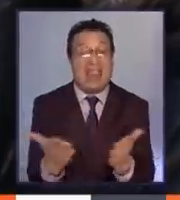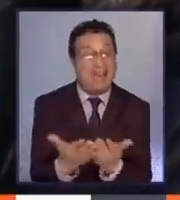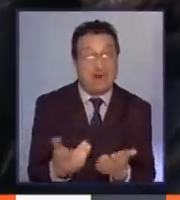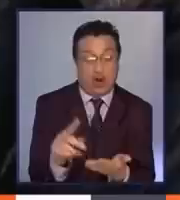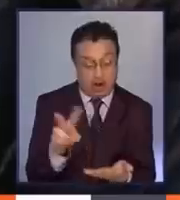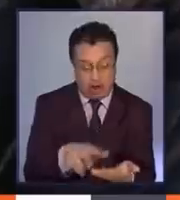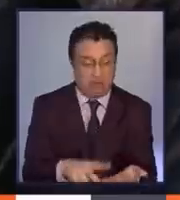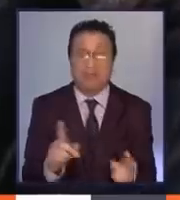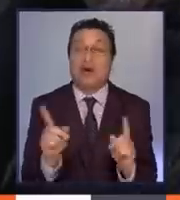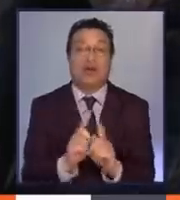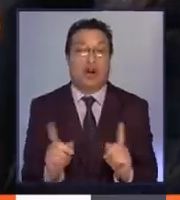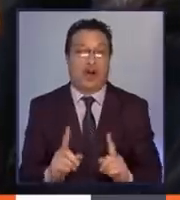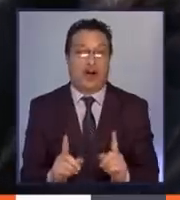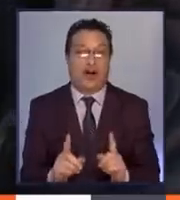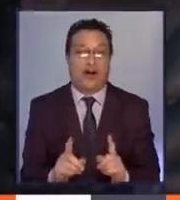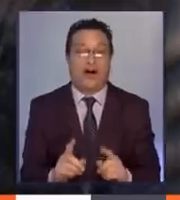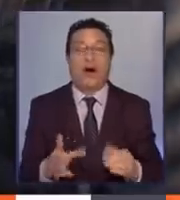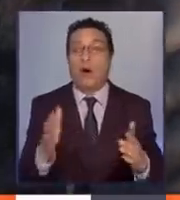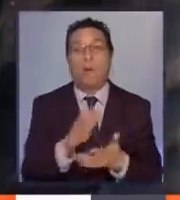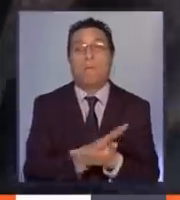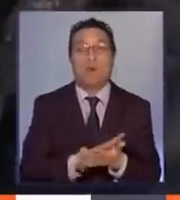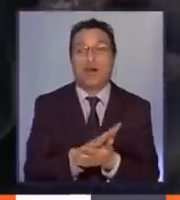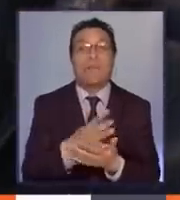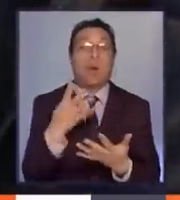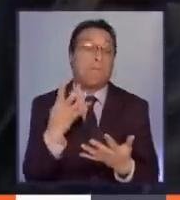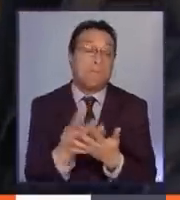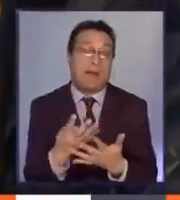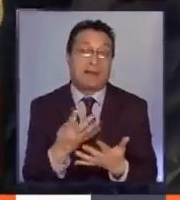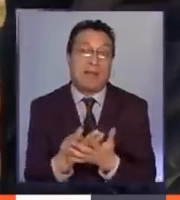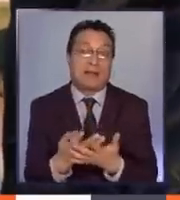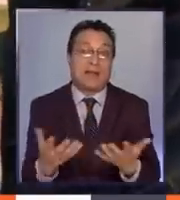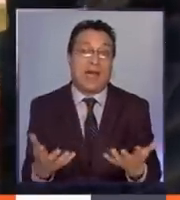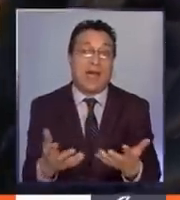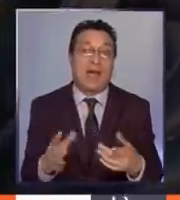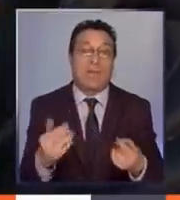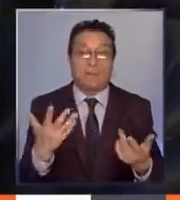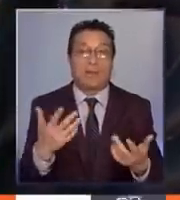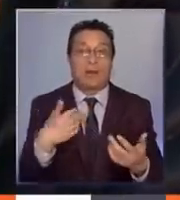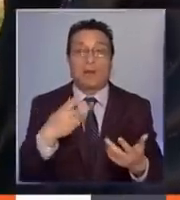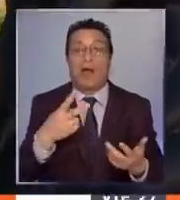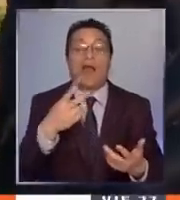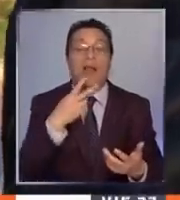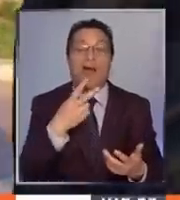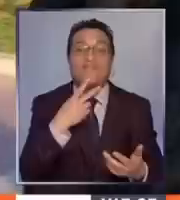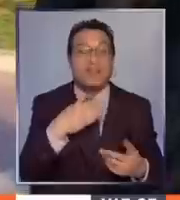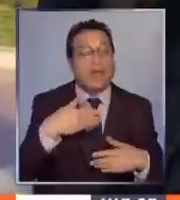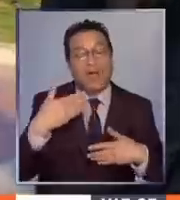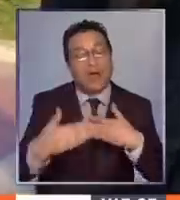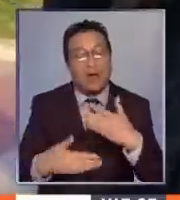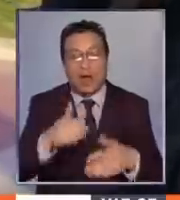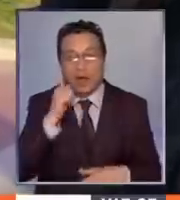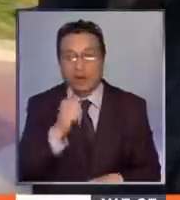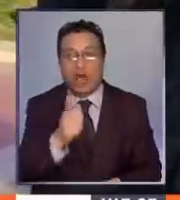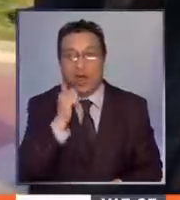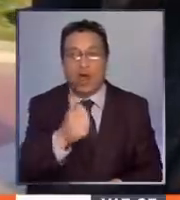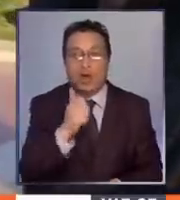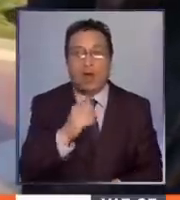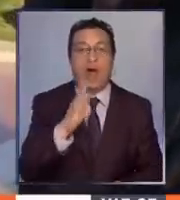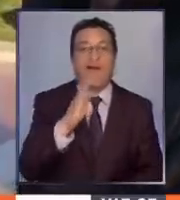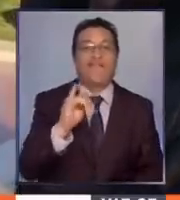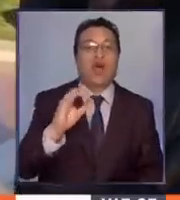enseñan, por ejemplo, las matemáticas en la vida cotidiana, la